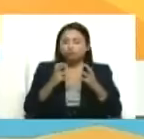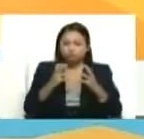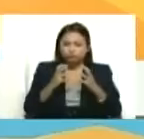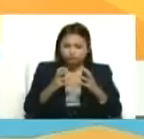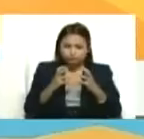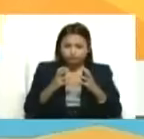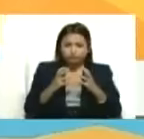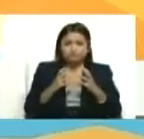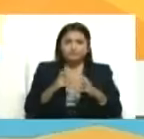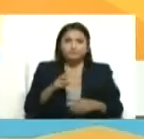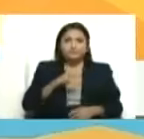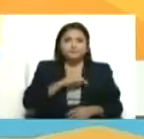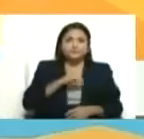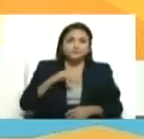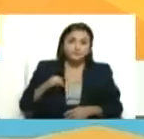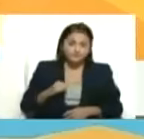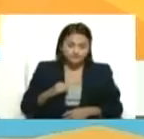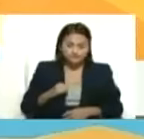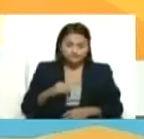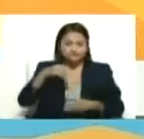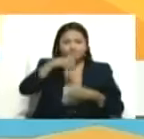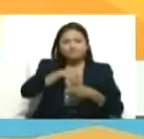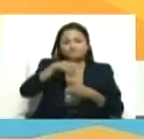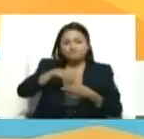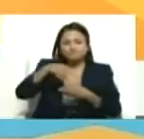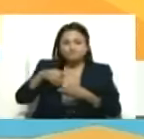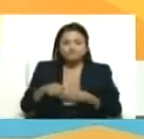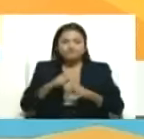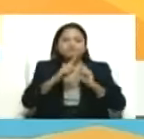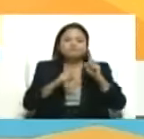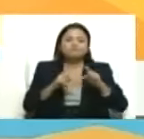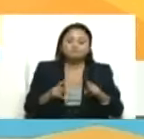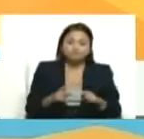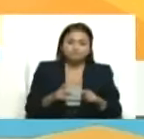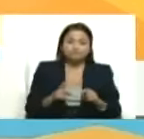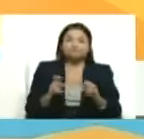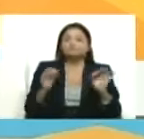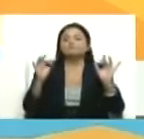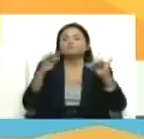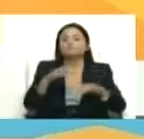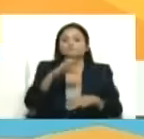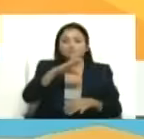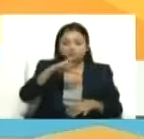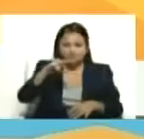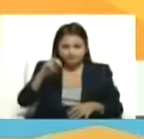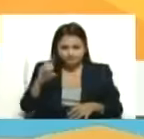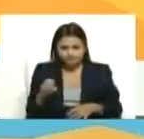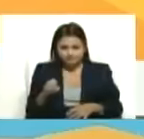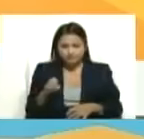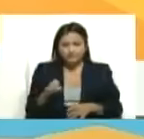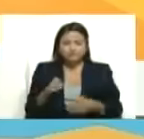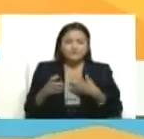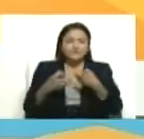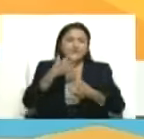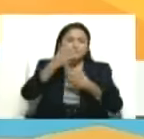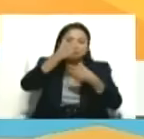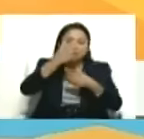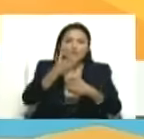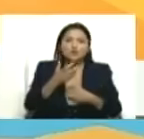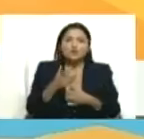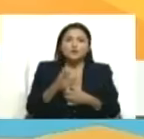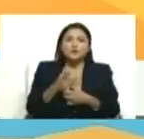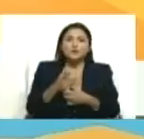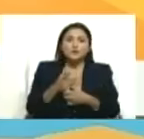adherentes a este referendo consultivo que se fueron al consejo nacional electoral con sus cantos con sus tamboras con sus